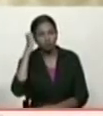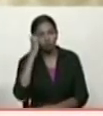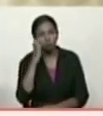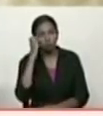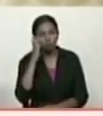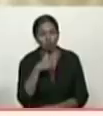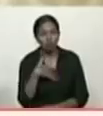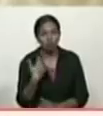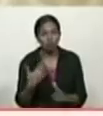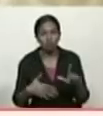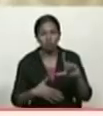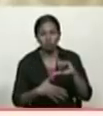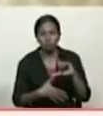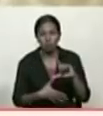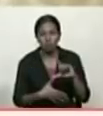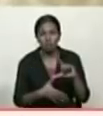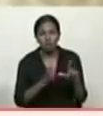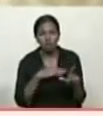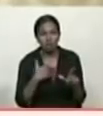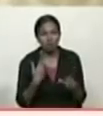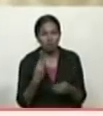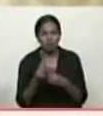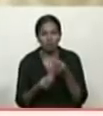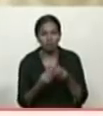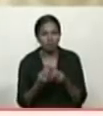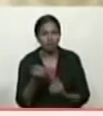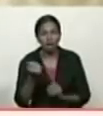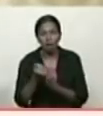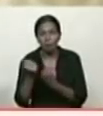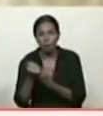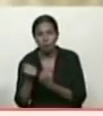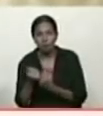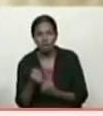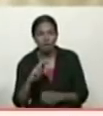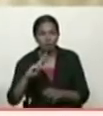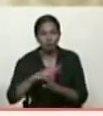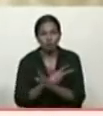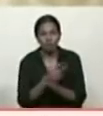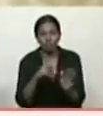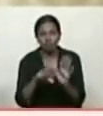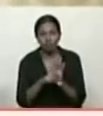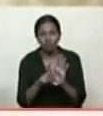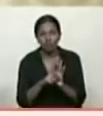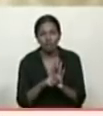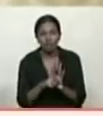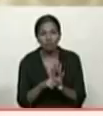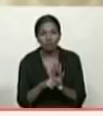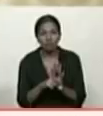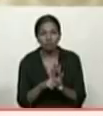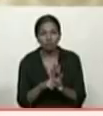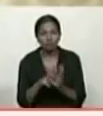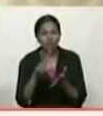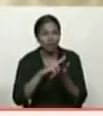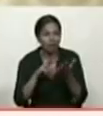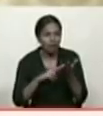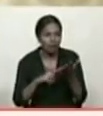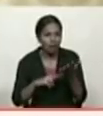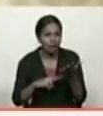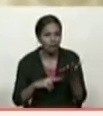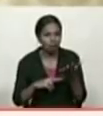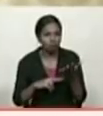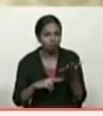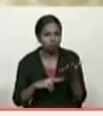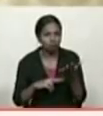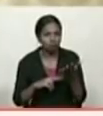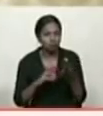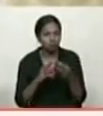tomado parte en el conflicto interno, violando leyes. Bueno, que se lean el análisis del